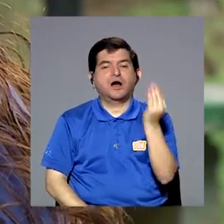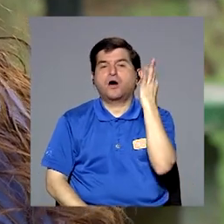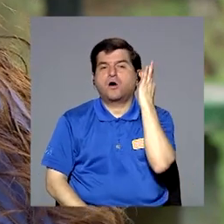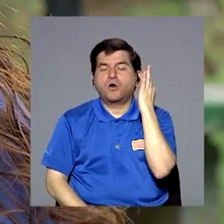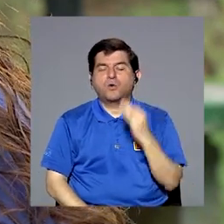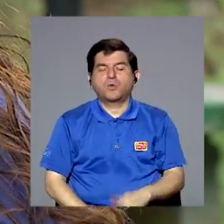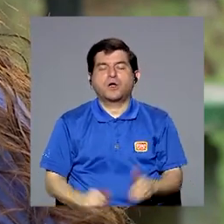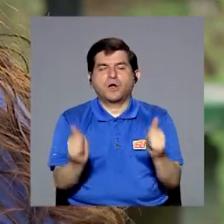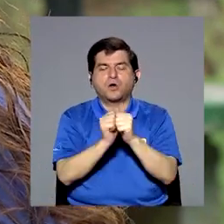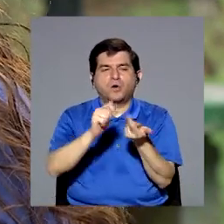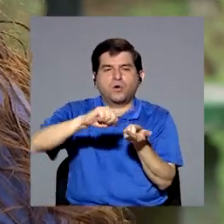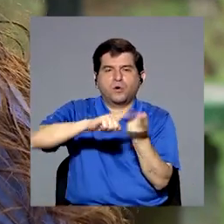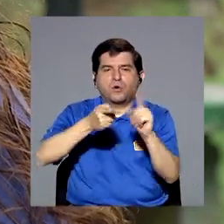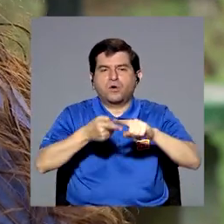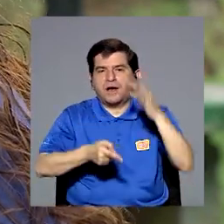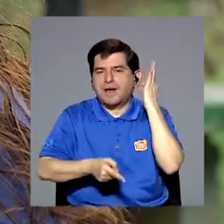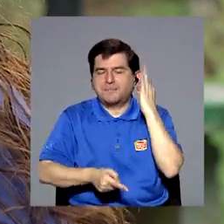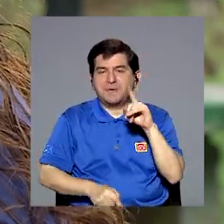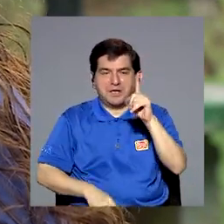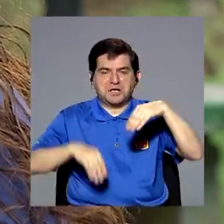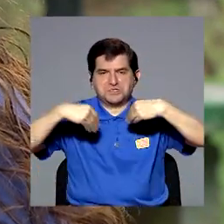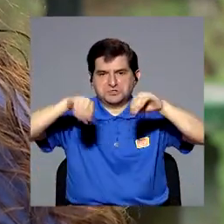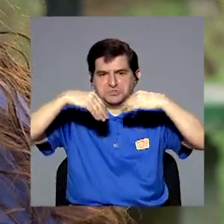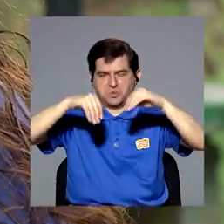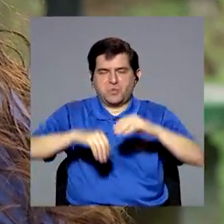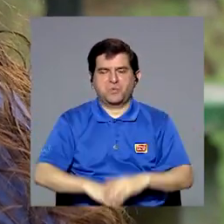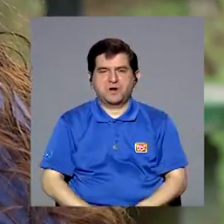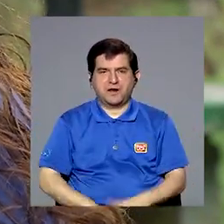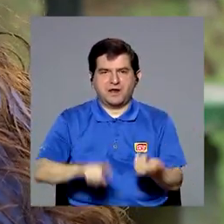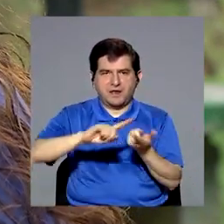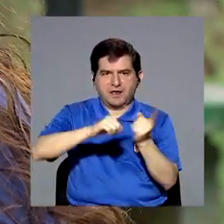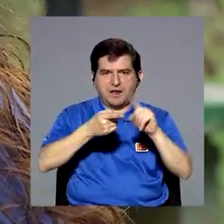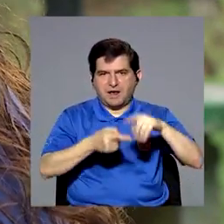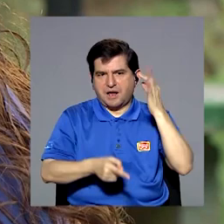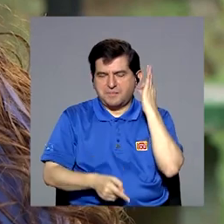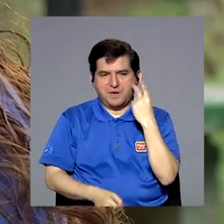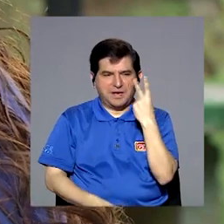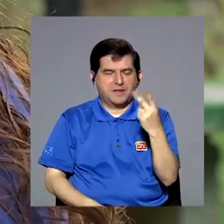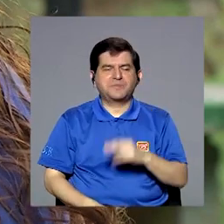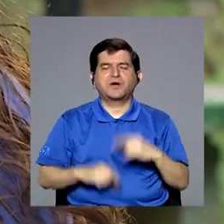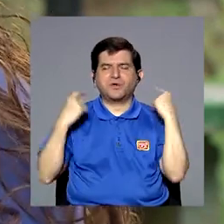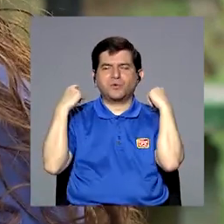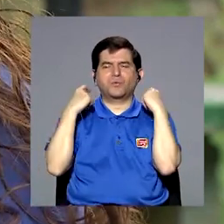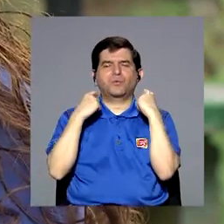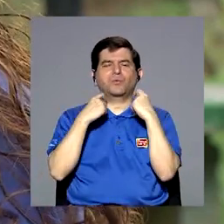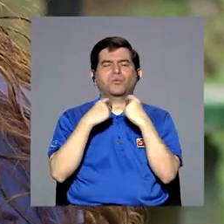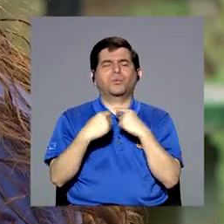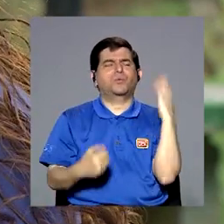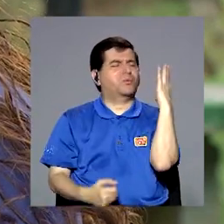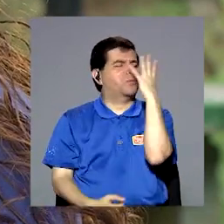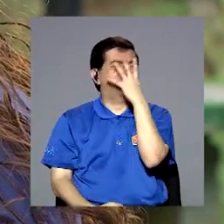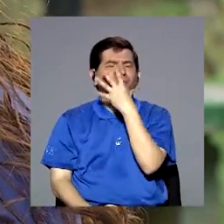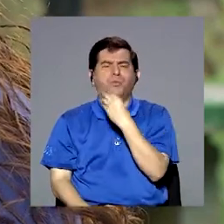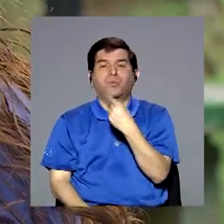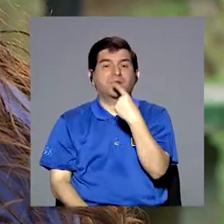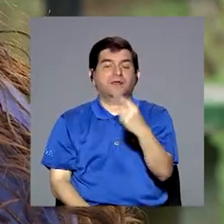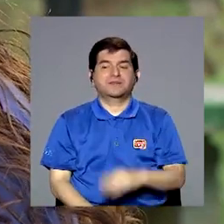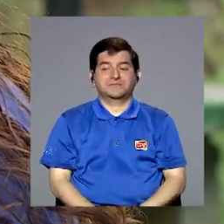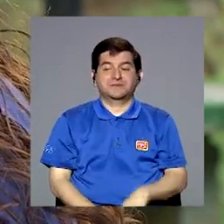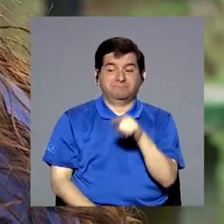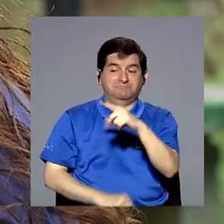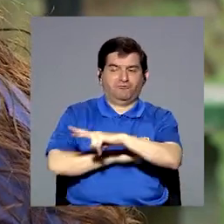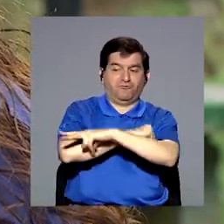que anda con sus amigas en una tienda. Entonces resulta que sus amigas les vieron un collar hermoso que les encantó y le dicen,